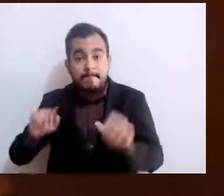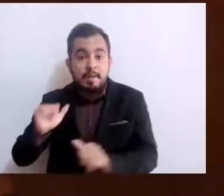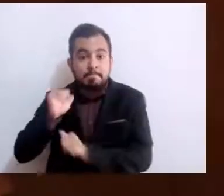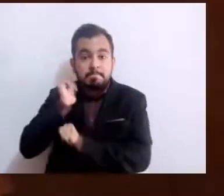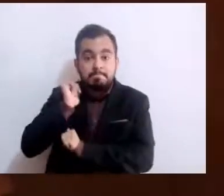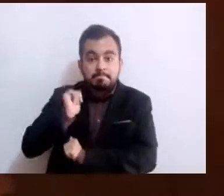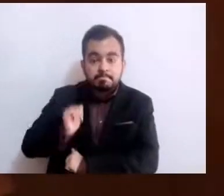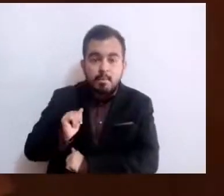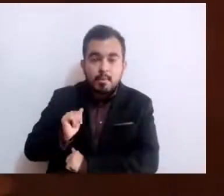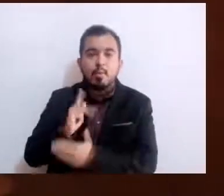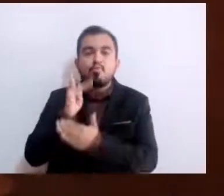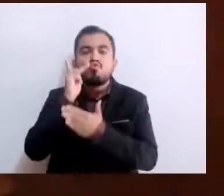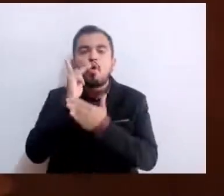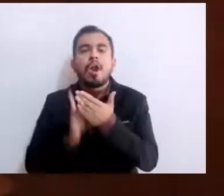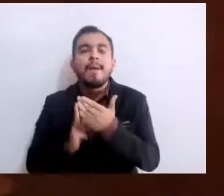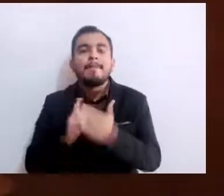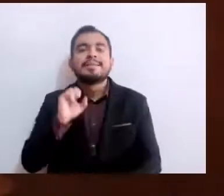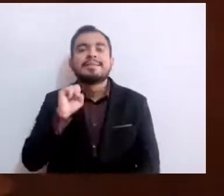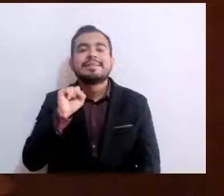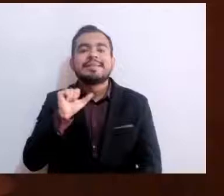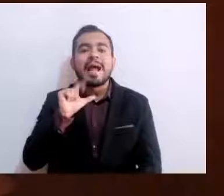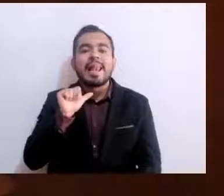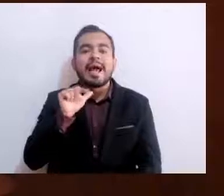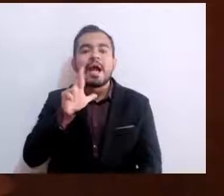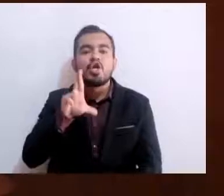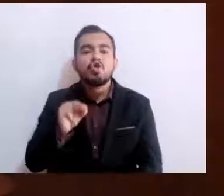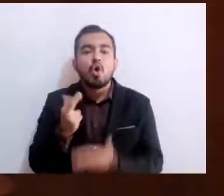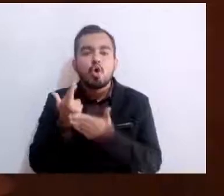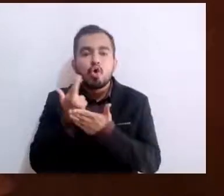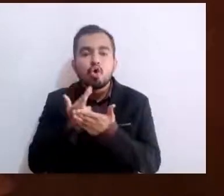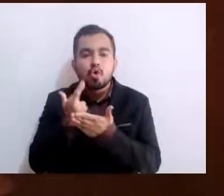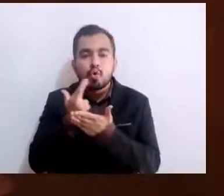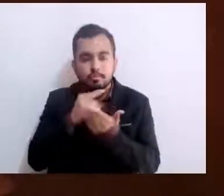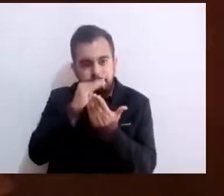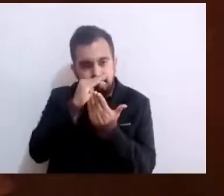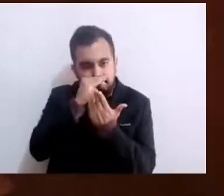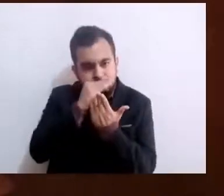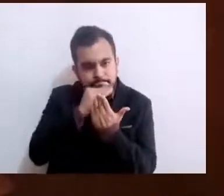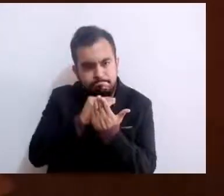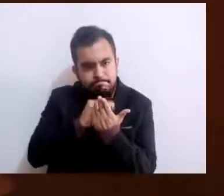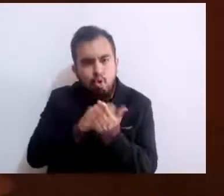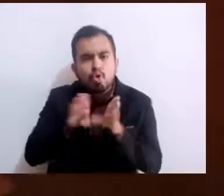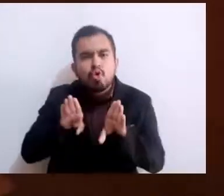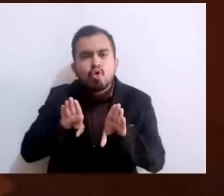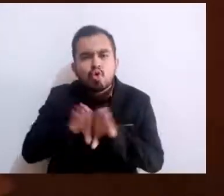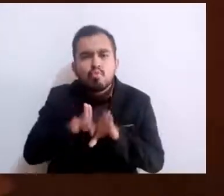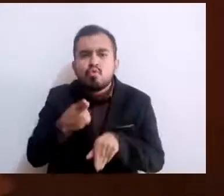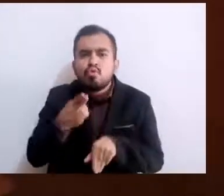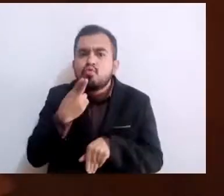programa Salario Rosa un informe detallado del ejercicio de los recursos asignados,